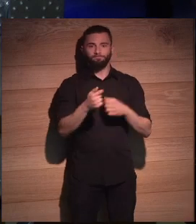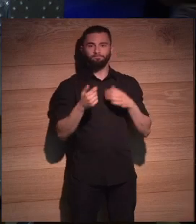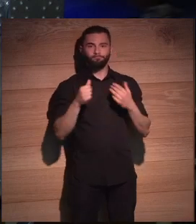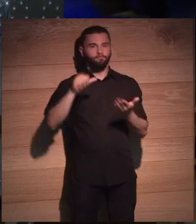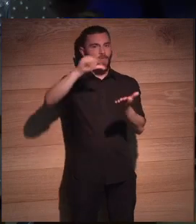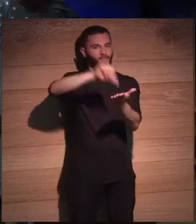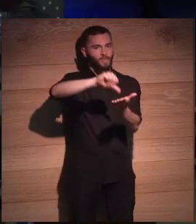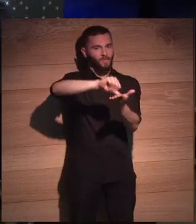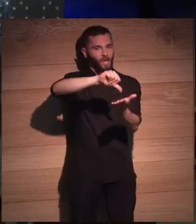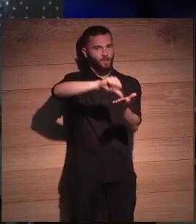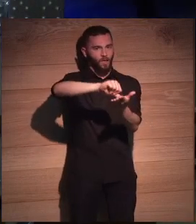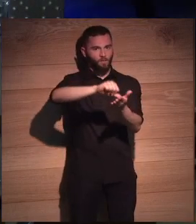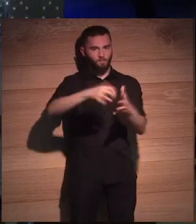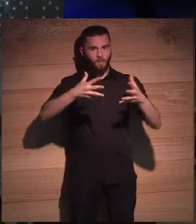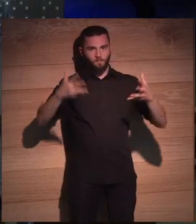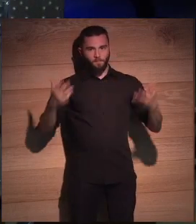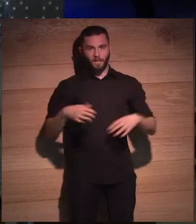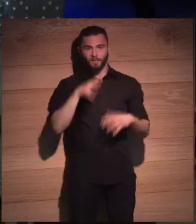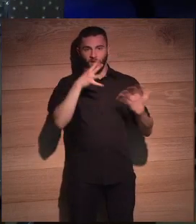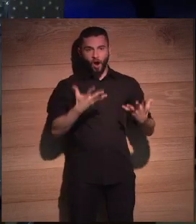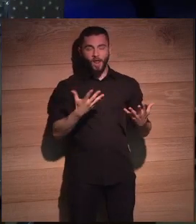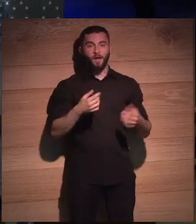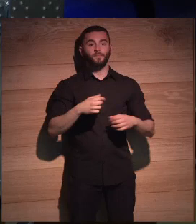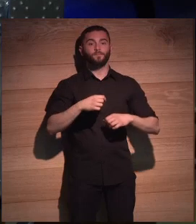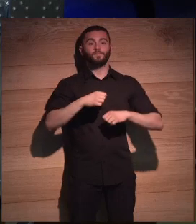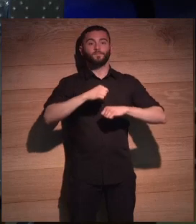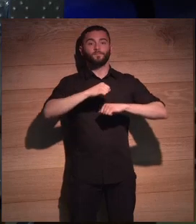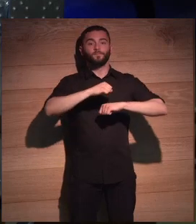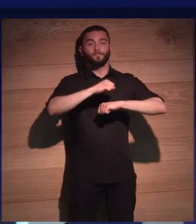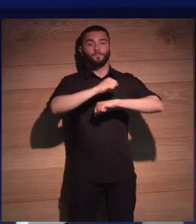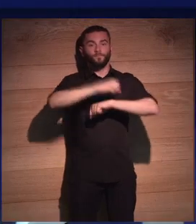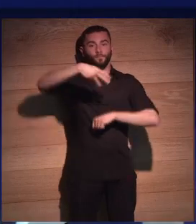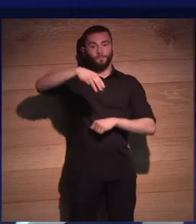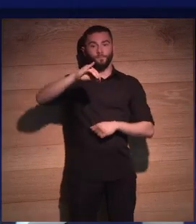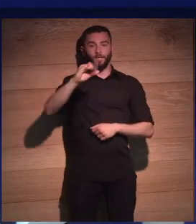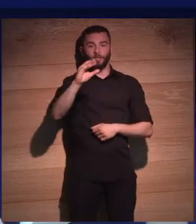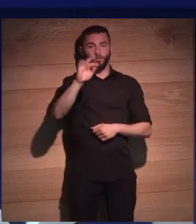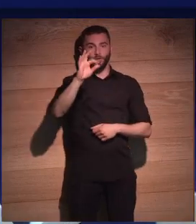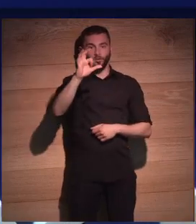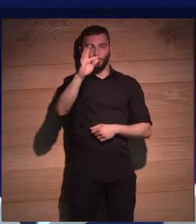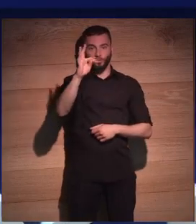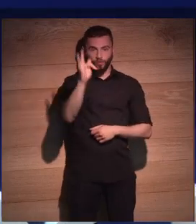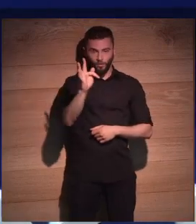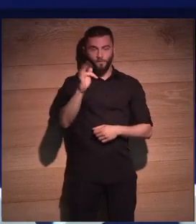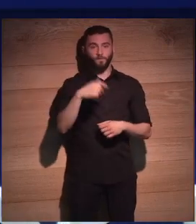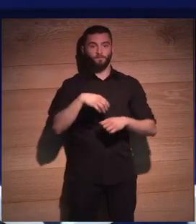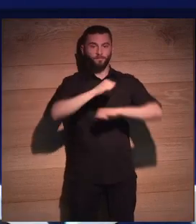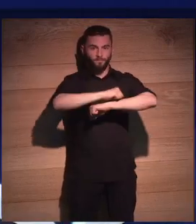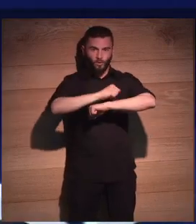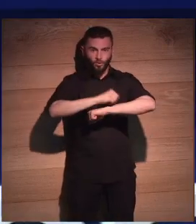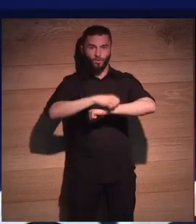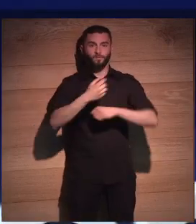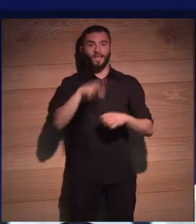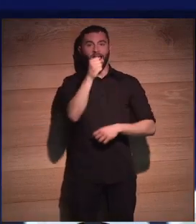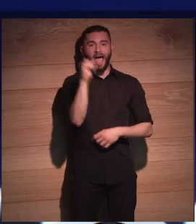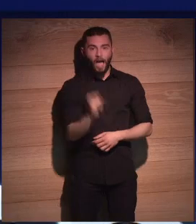centralizado. Ahora mismo Microsoft y Amazon tienen más del 50% del mercado de la nube a nivel mundial. De